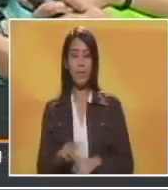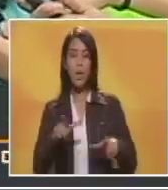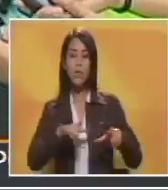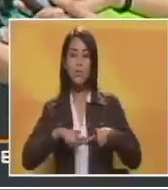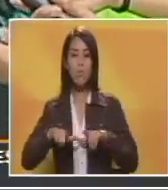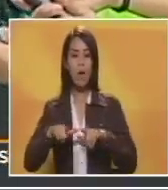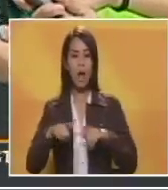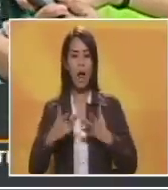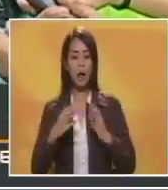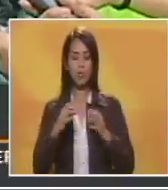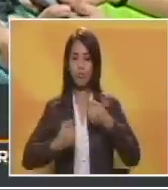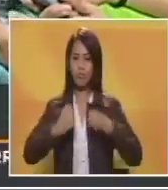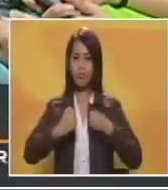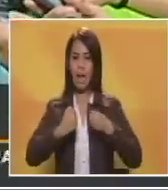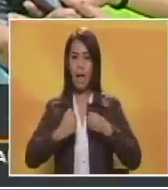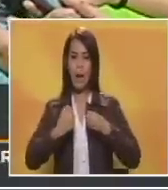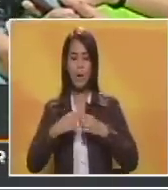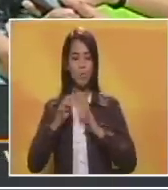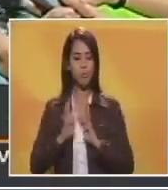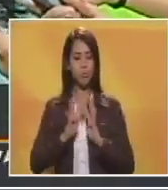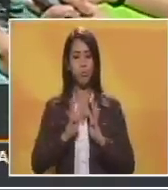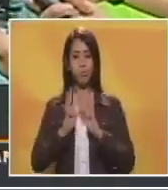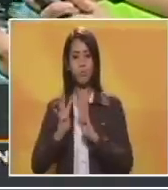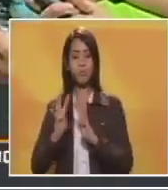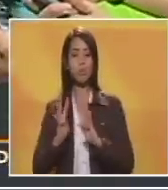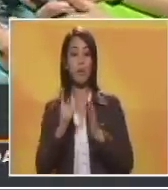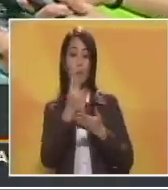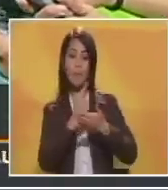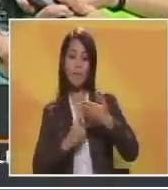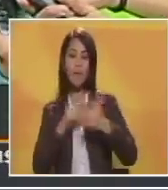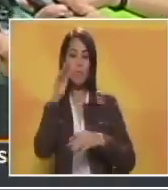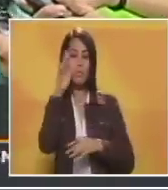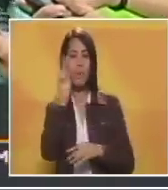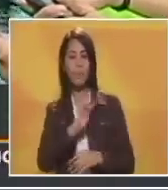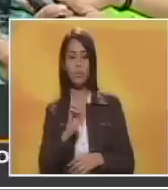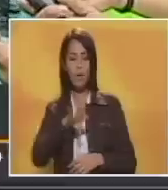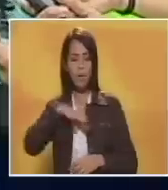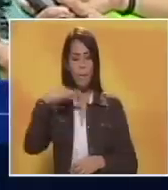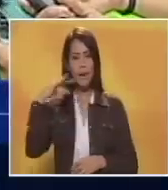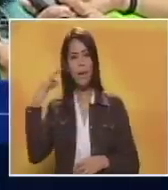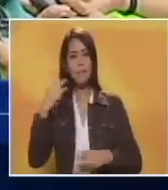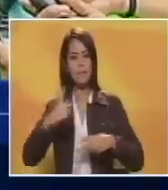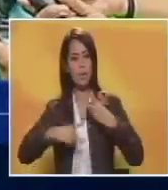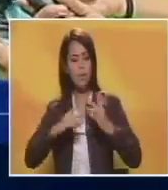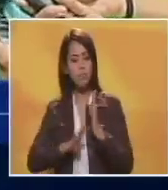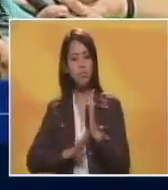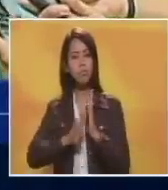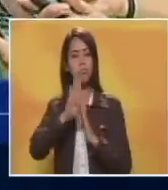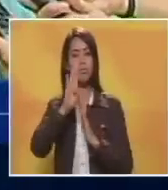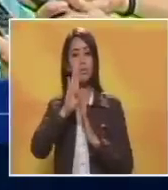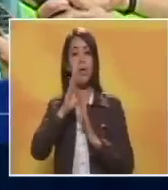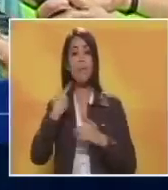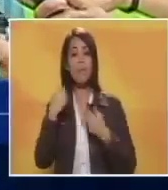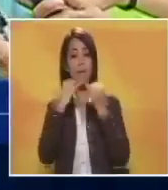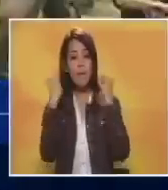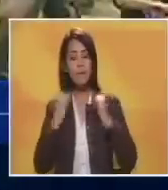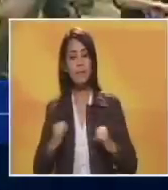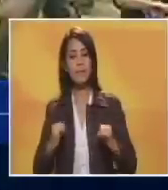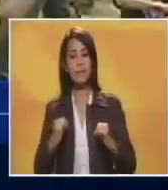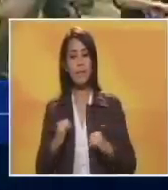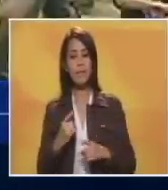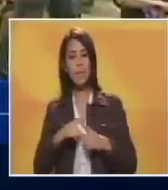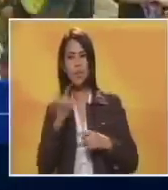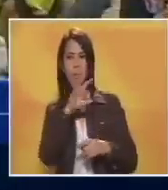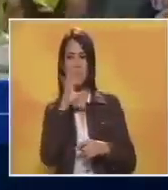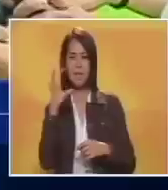caravana que dibuja el futuro de Venezuela, de esperanza, de progreso, de felicidad. A los imperios